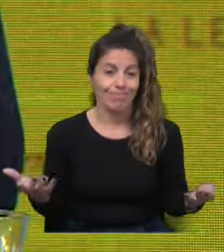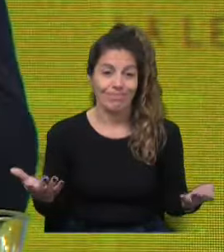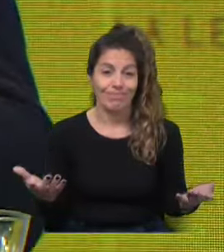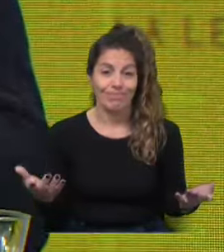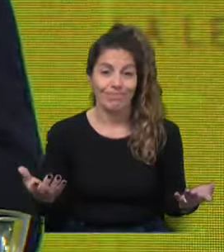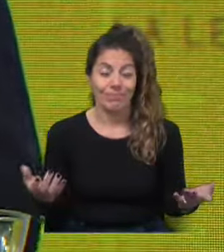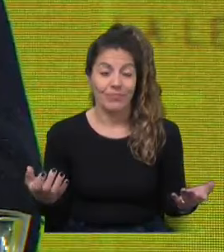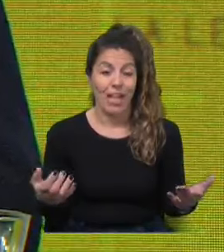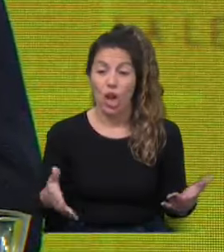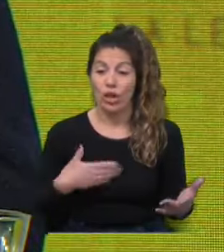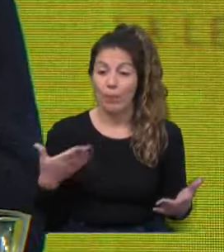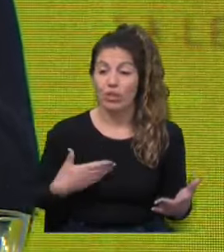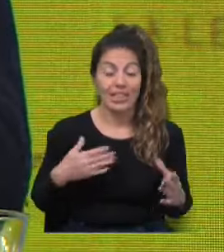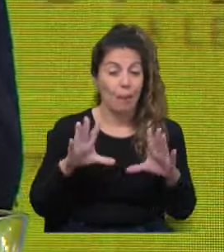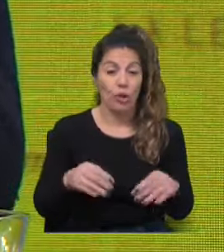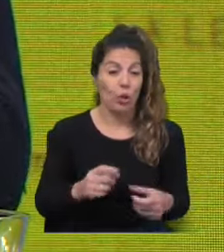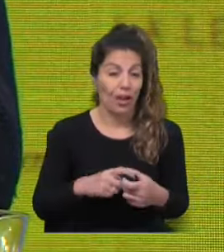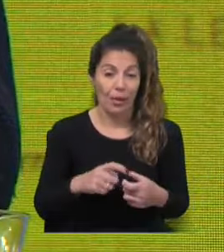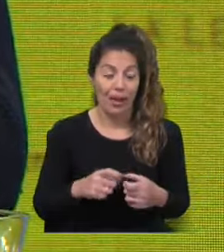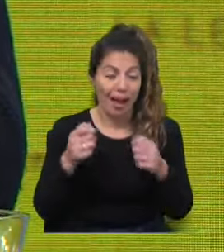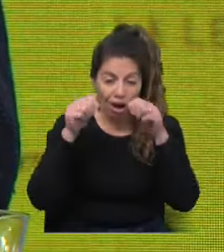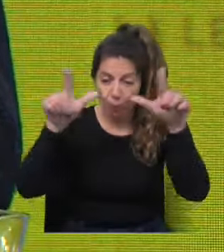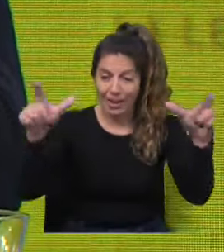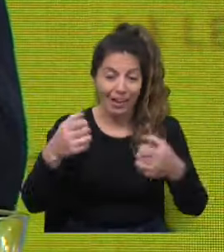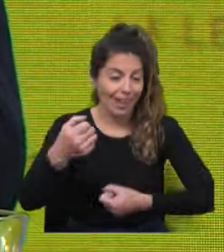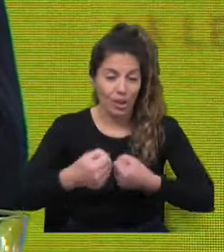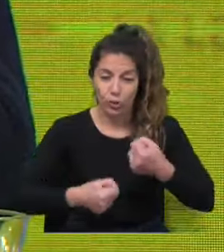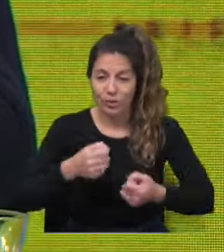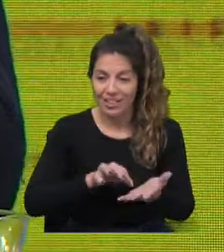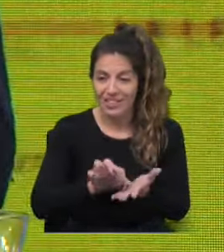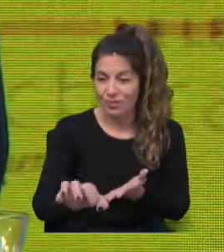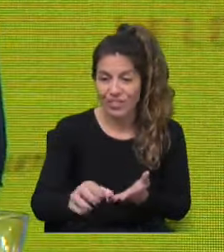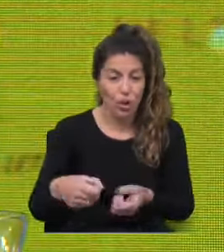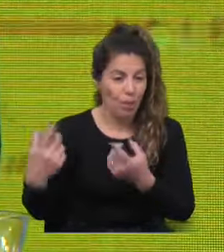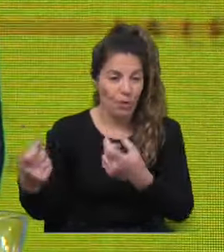cuanta gremial hay en la vuelta. Agropecuaria, industrial, de servicios,